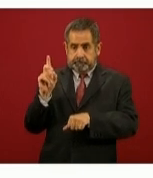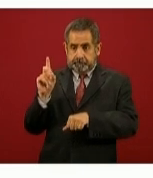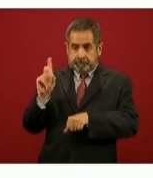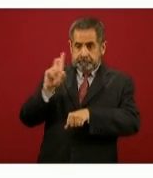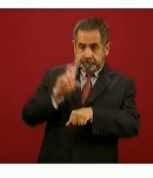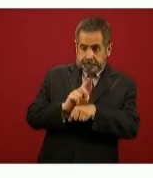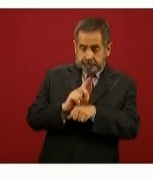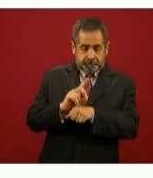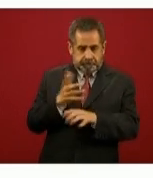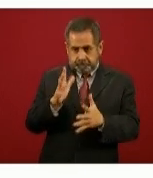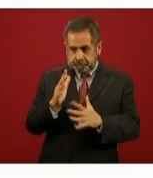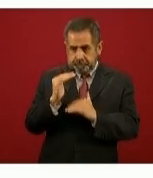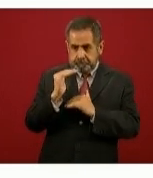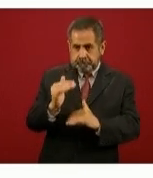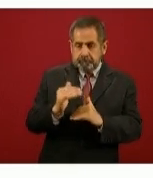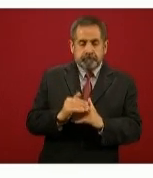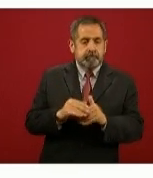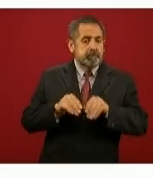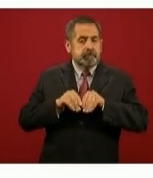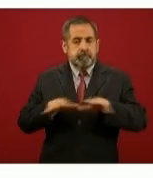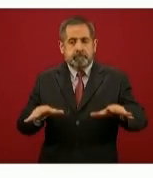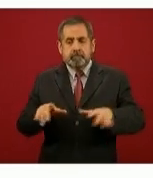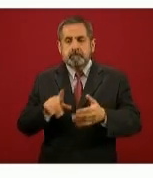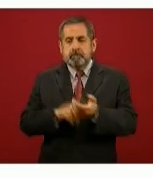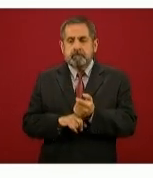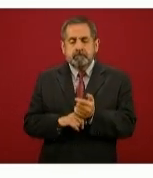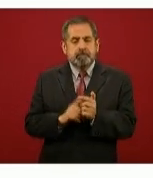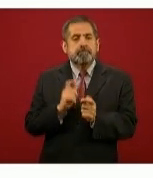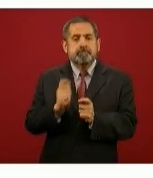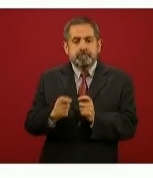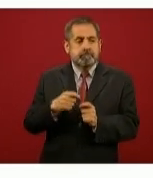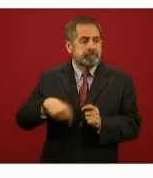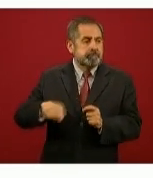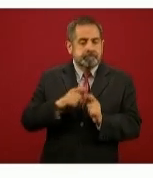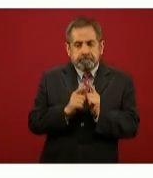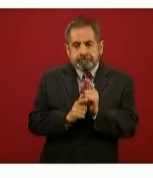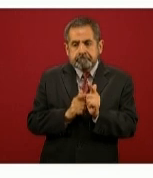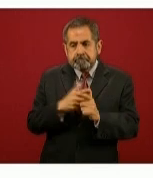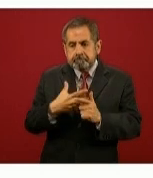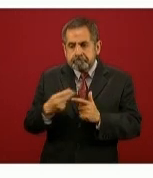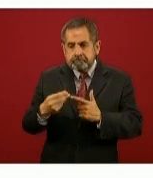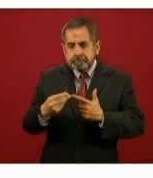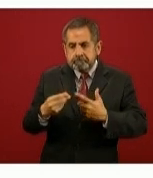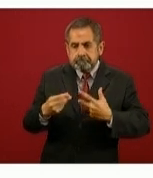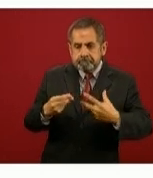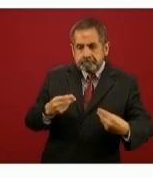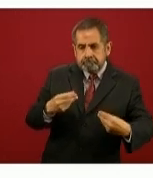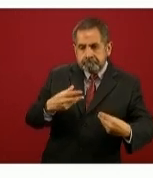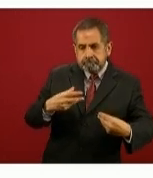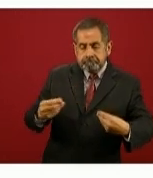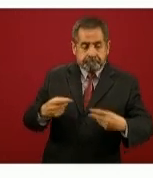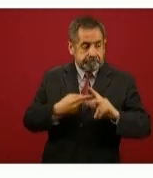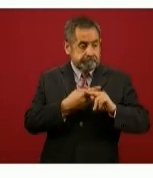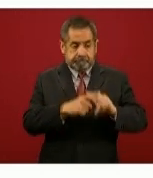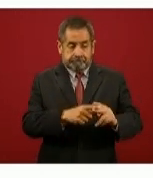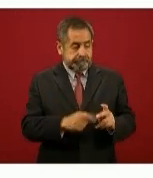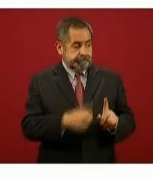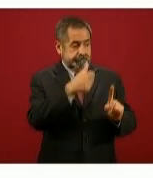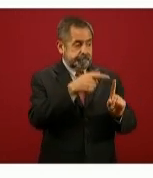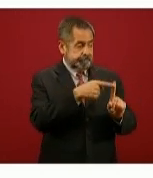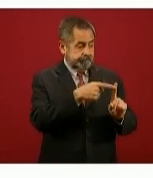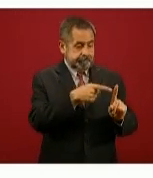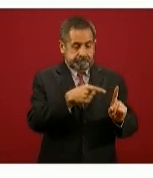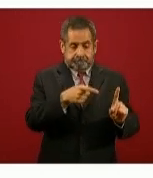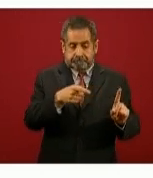en promedio, tenemos una transmisión francamente lenta. A partir del primer caso empieza a contarse este periodo